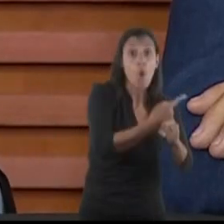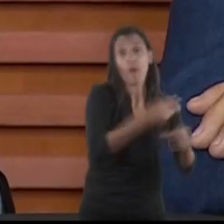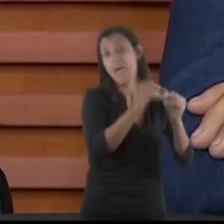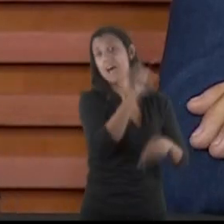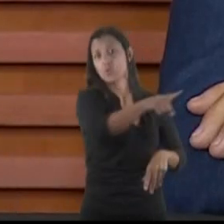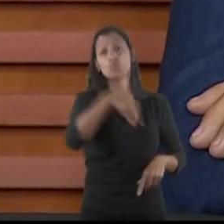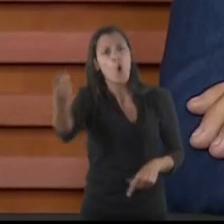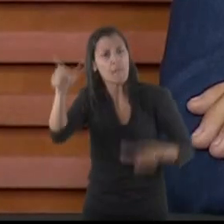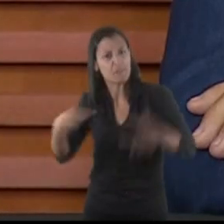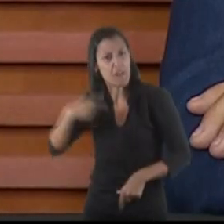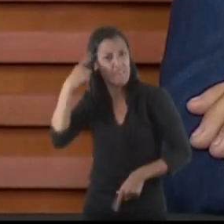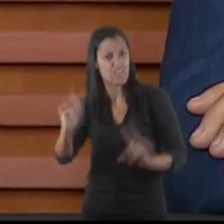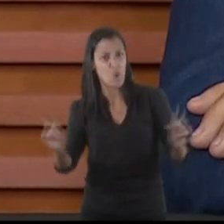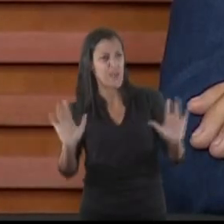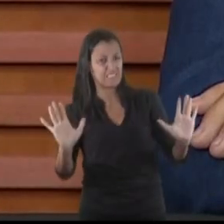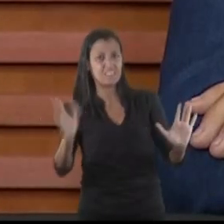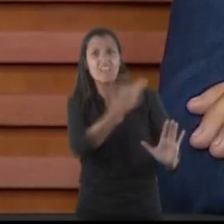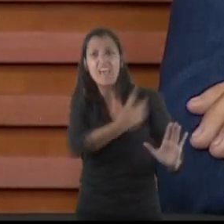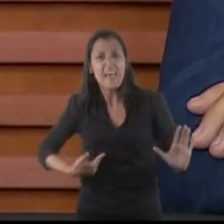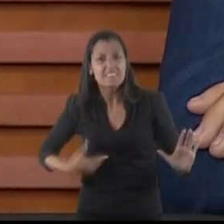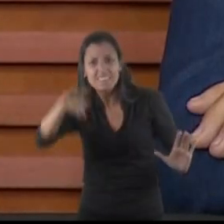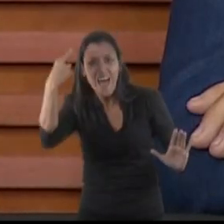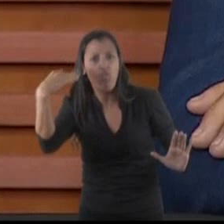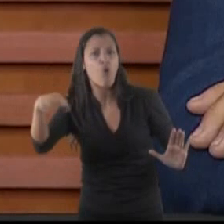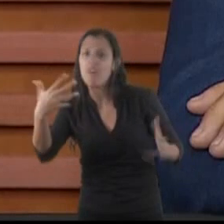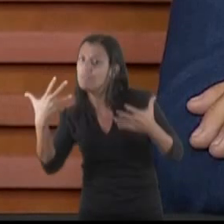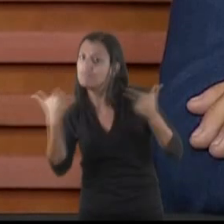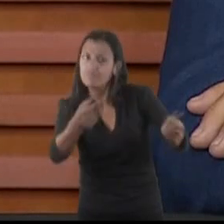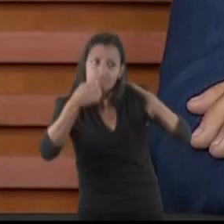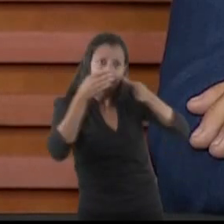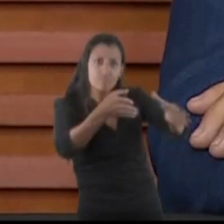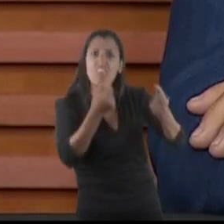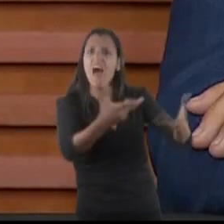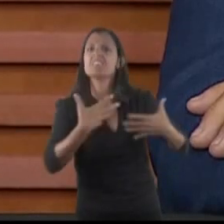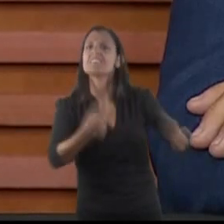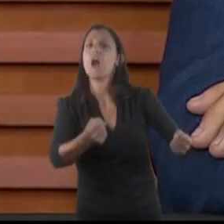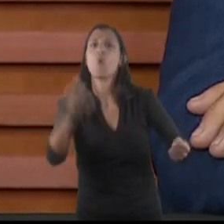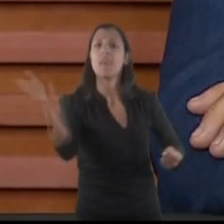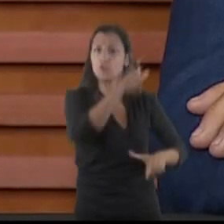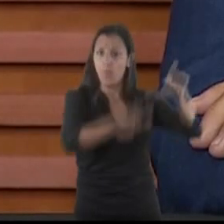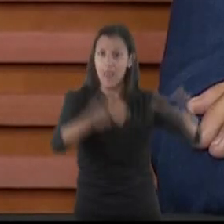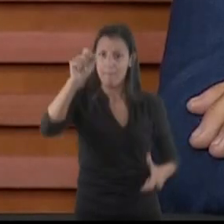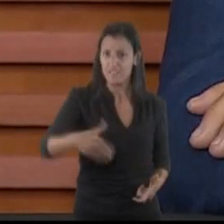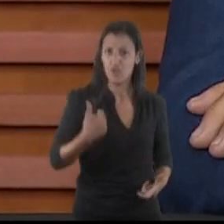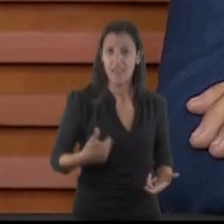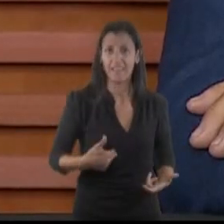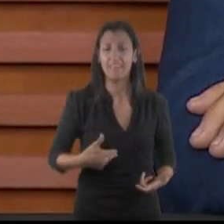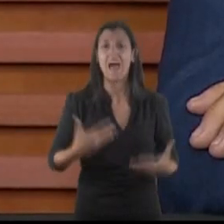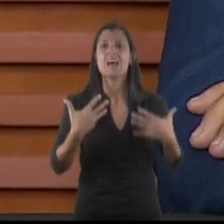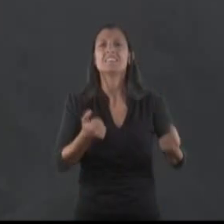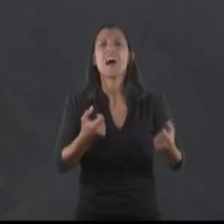no, que el Estado está para garantizar la salud de los que viven en la patria. Y la salud somos todos y